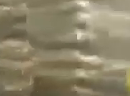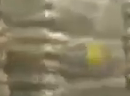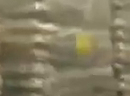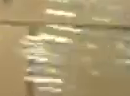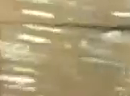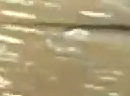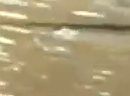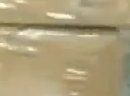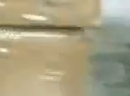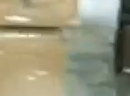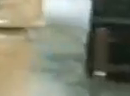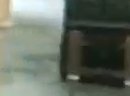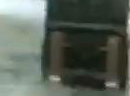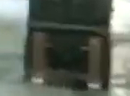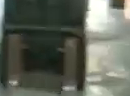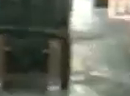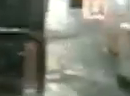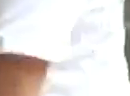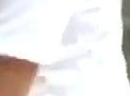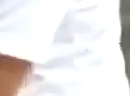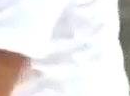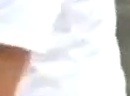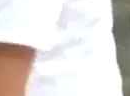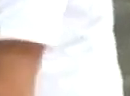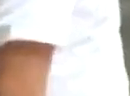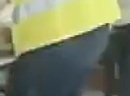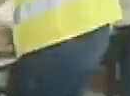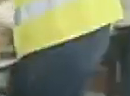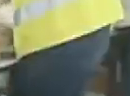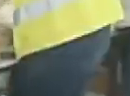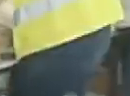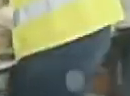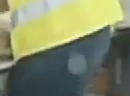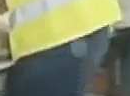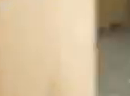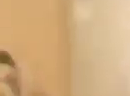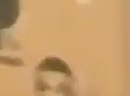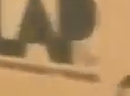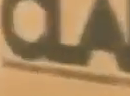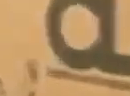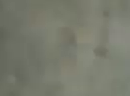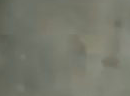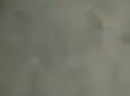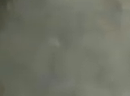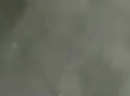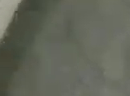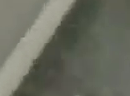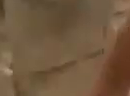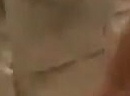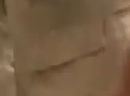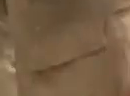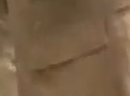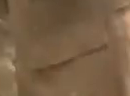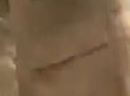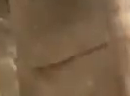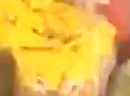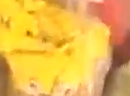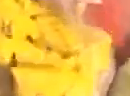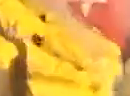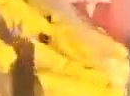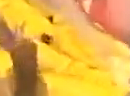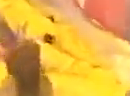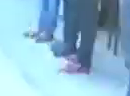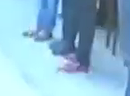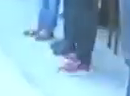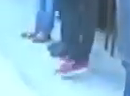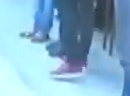es alegría, el CLAP es trabajo. Son la expresión de la igualdad, la solidaridad, la cooperación, el trabajo popular, que son la expresión del